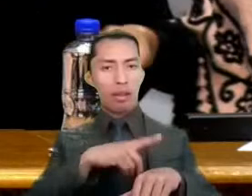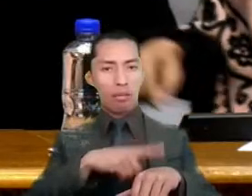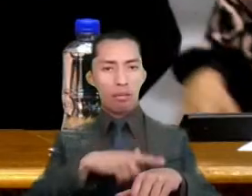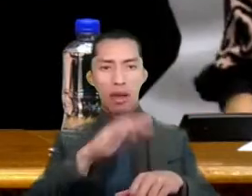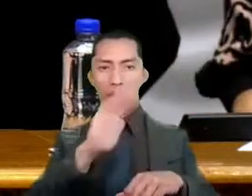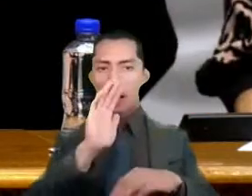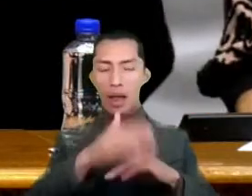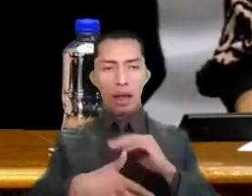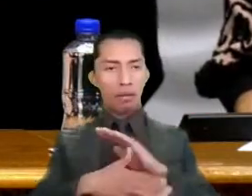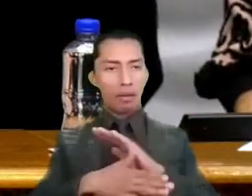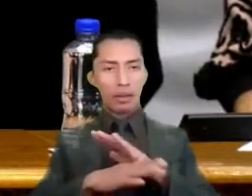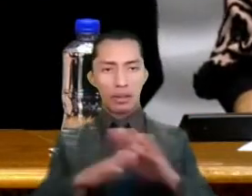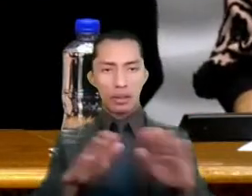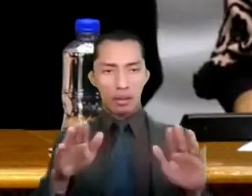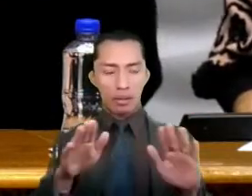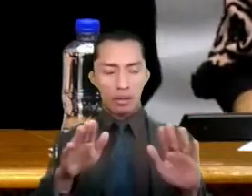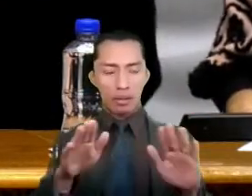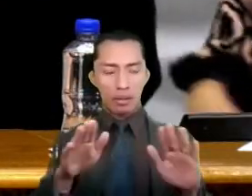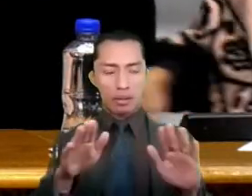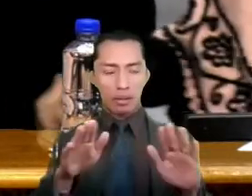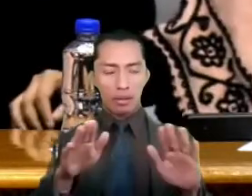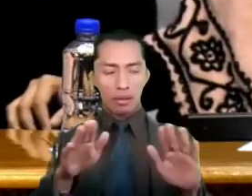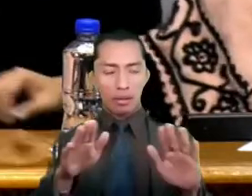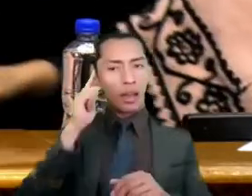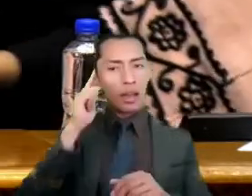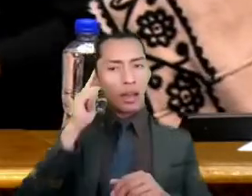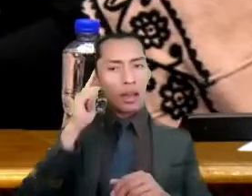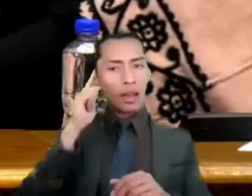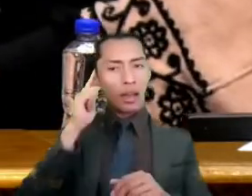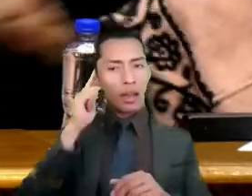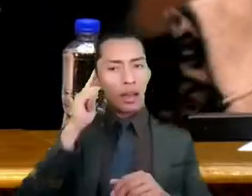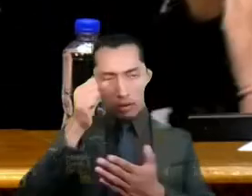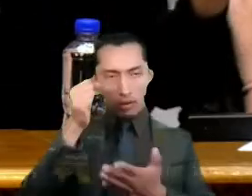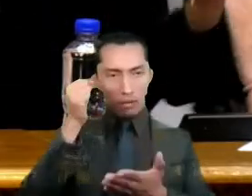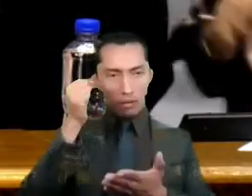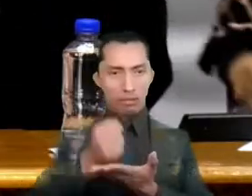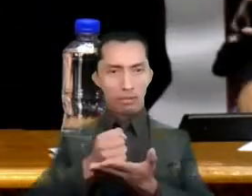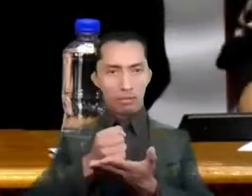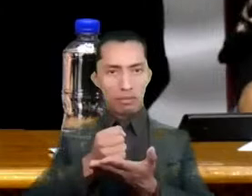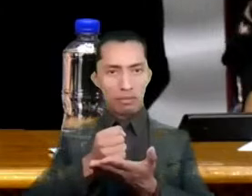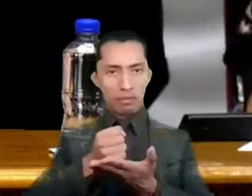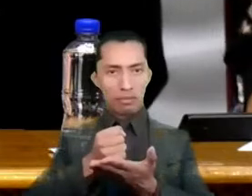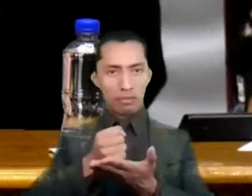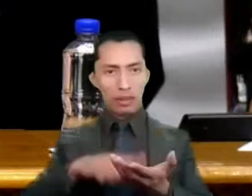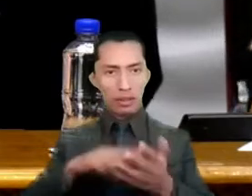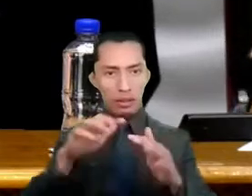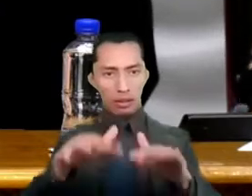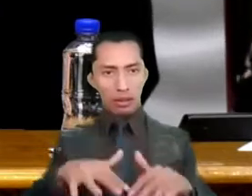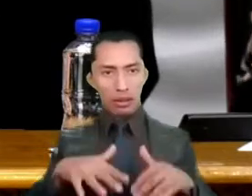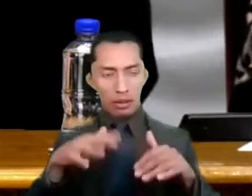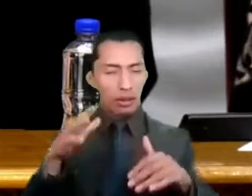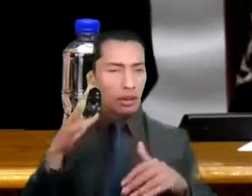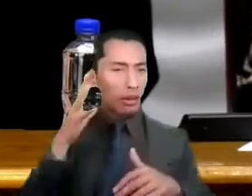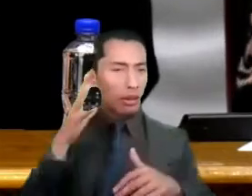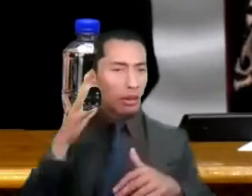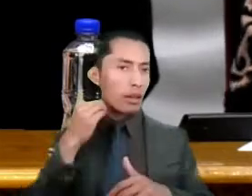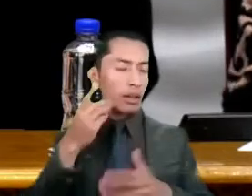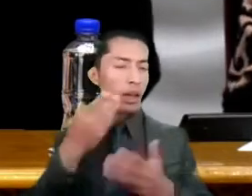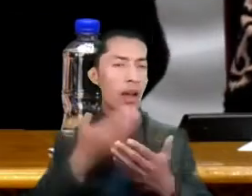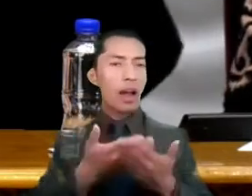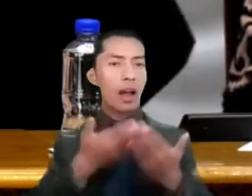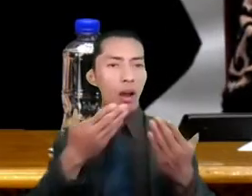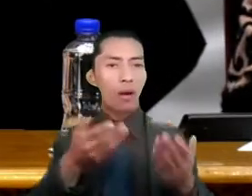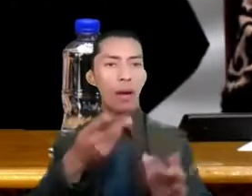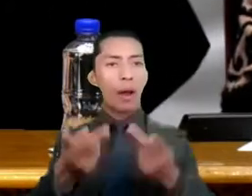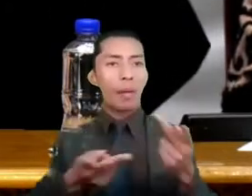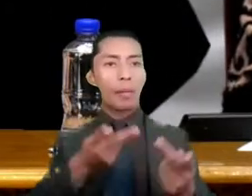como referencia este acuerdo que fue aprobado por esta soberanía, esta presidencia le consulta a los señores diputados